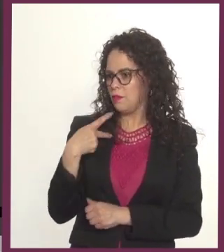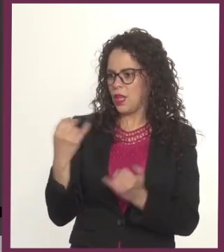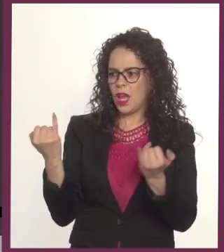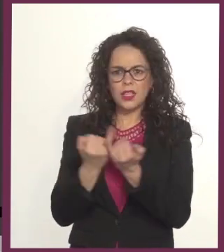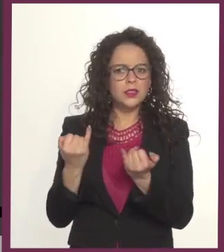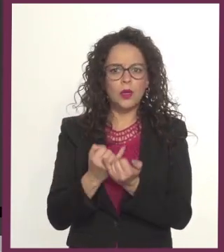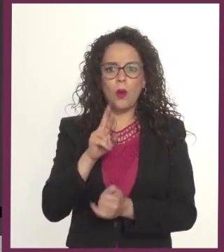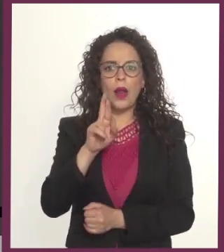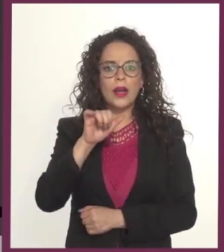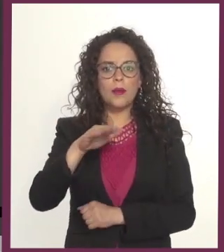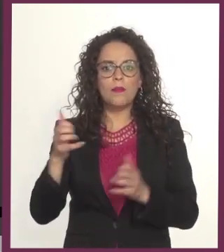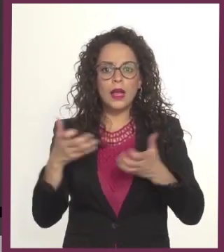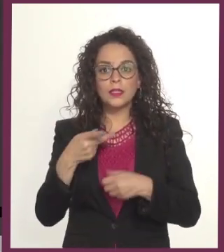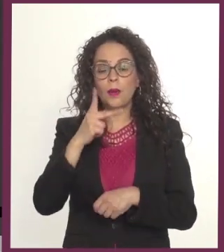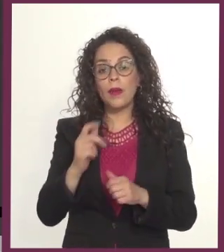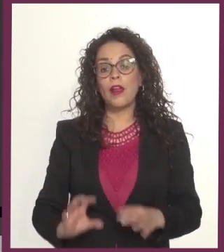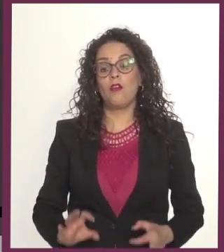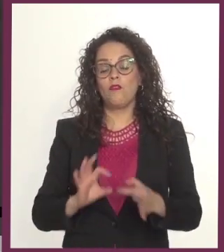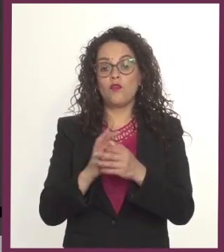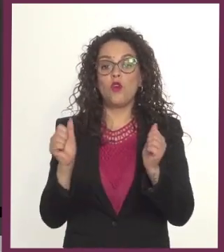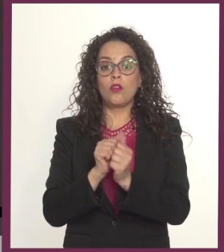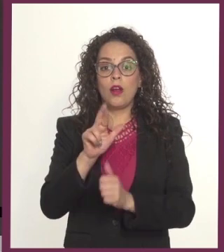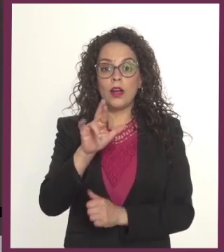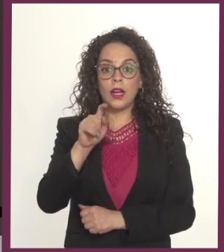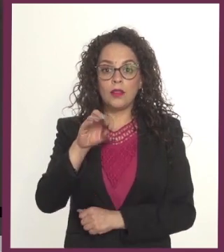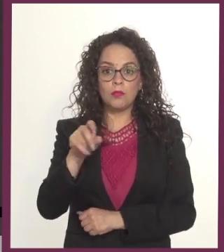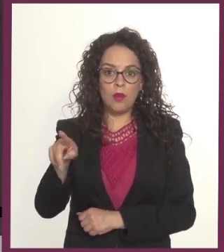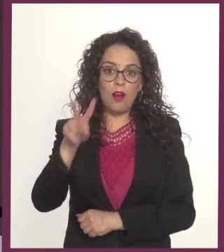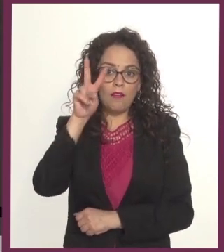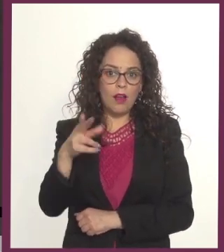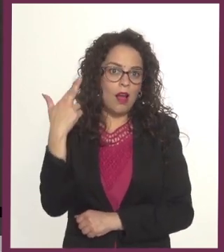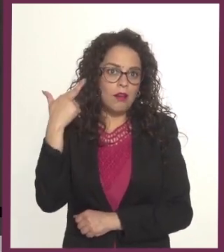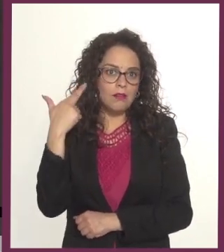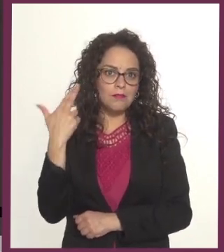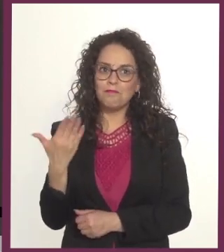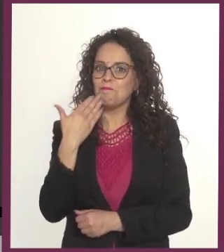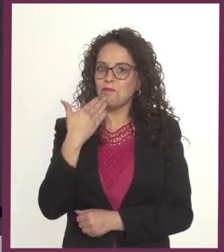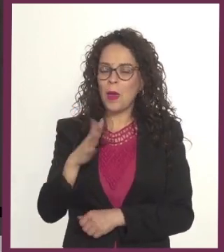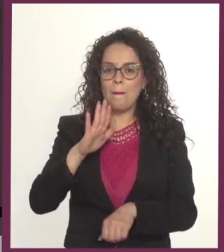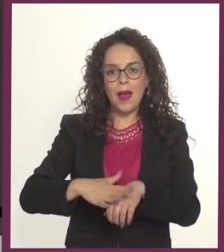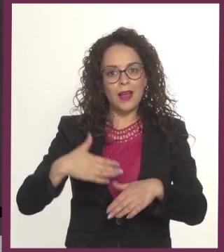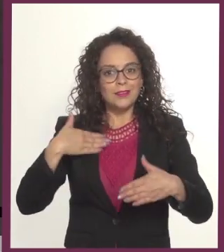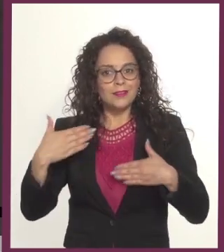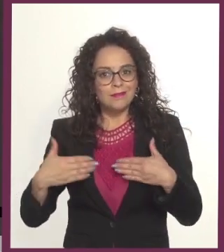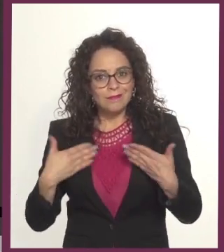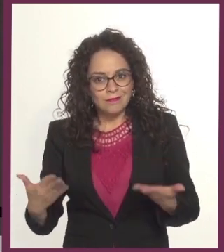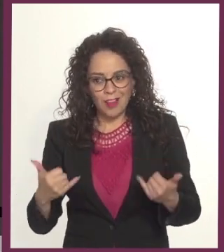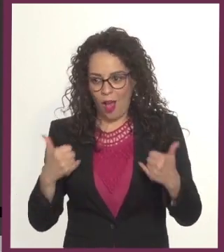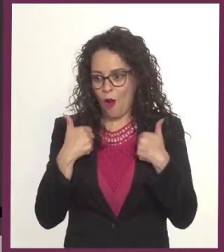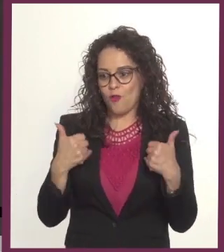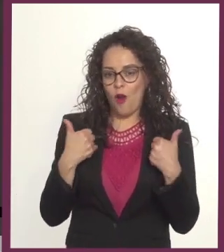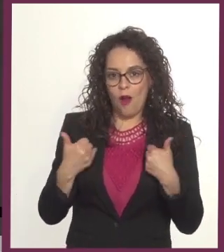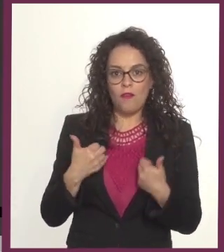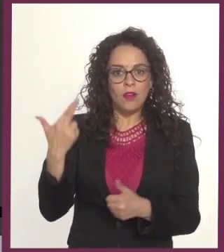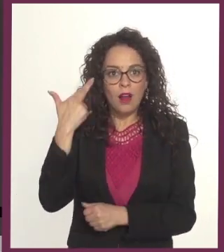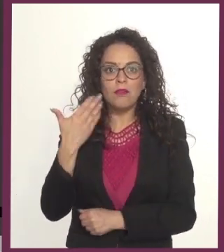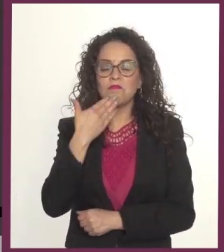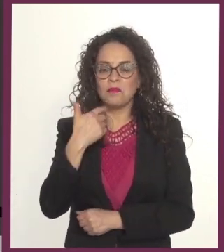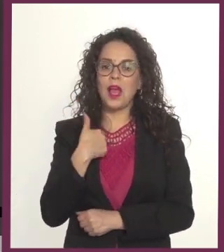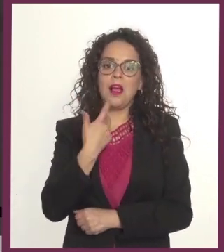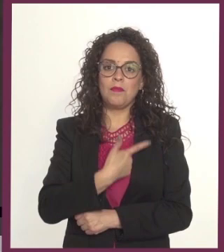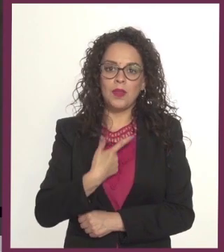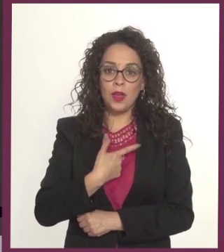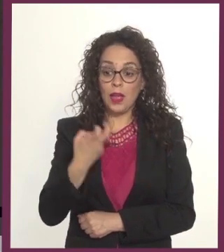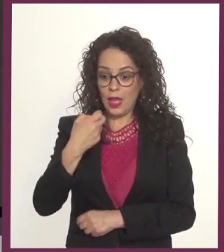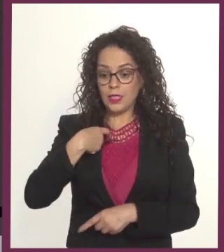era hacer rimas, pero ahora con un ritmo que la verdad me sonaba más cool, más juvenil y que pues me gustaba cómo